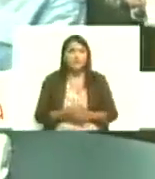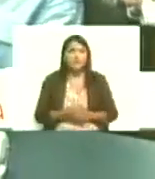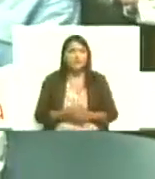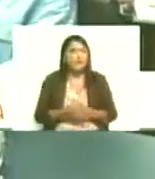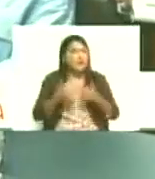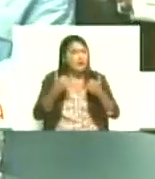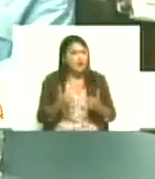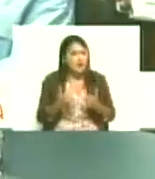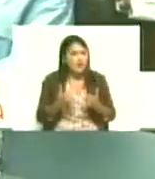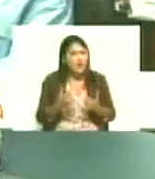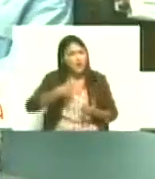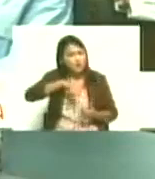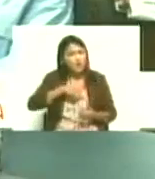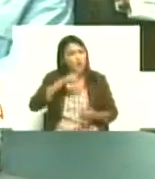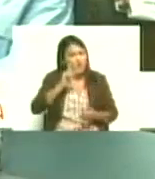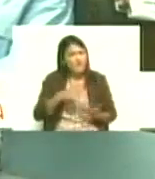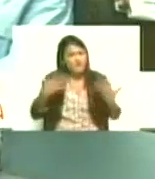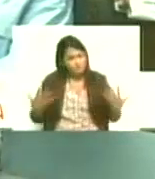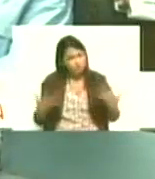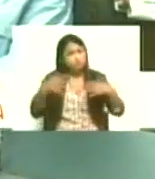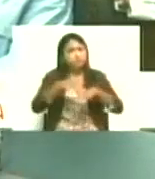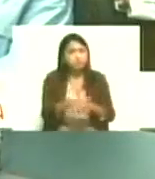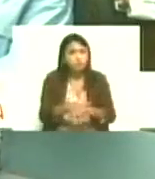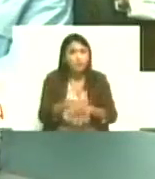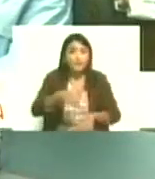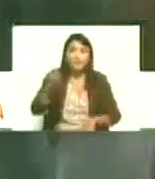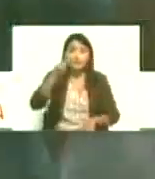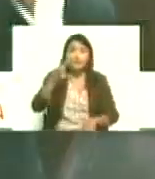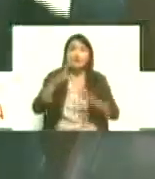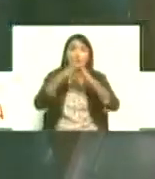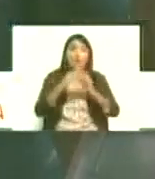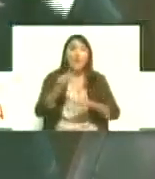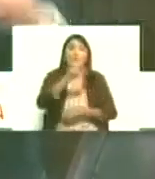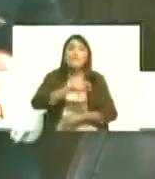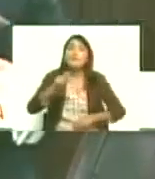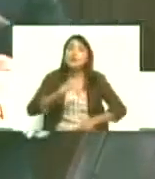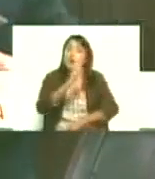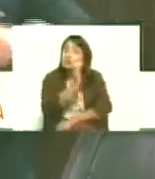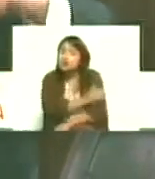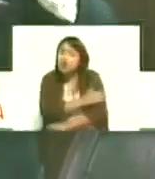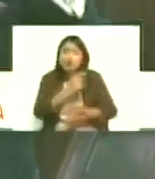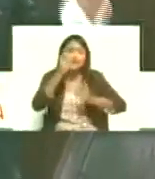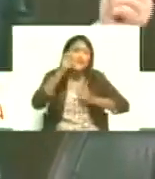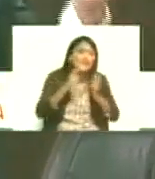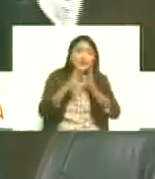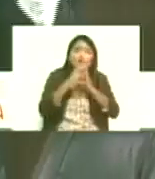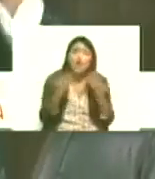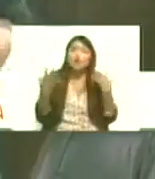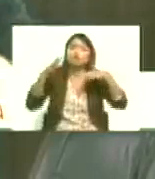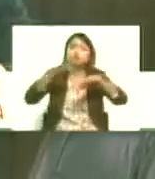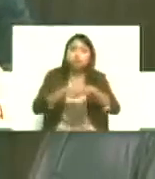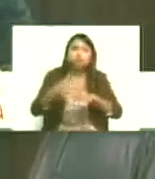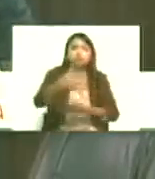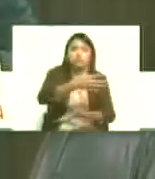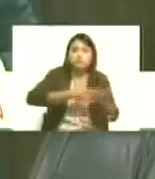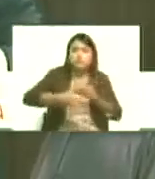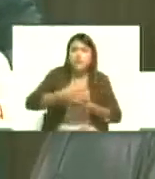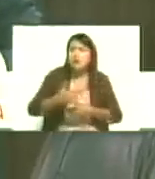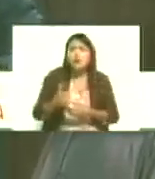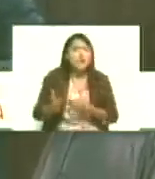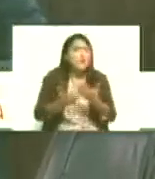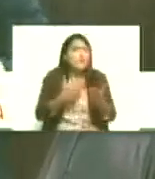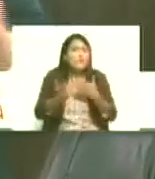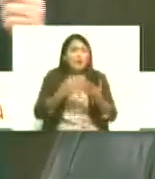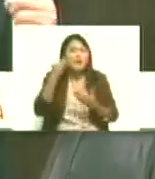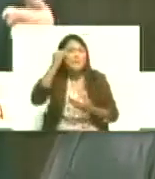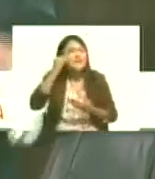forma de unirnos? Porque este país es de todos. Este país es de todos los venezolanos. Pensemos como pensemos.